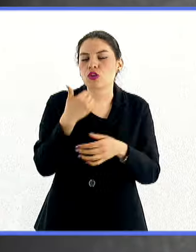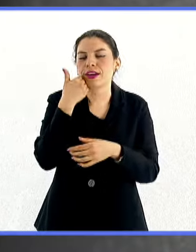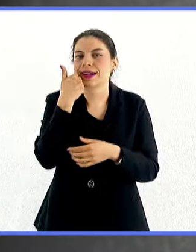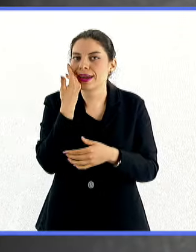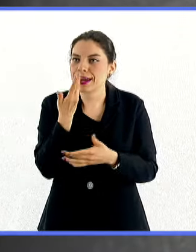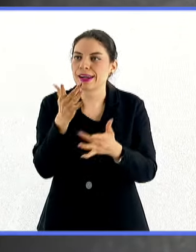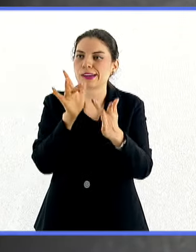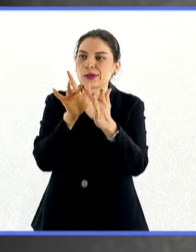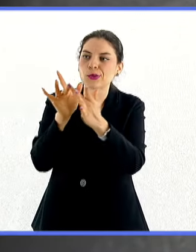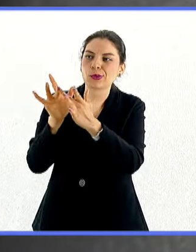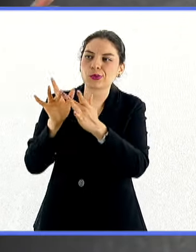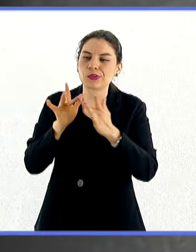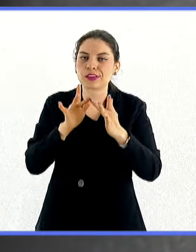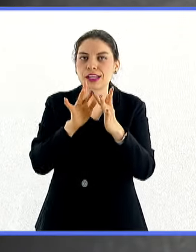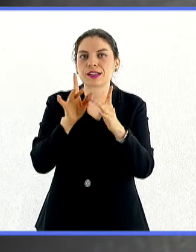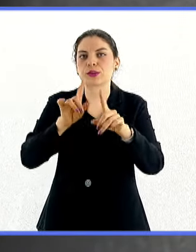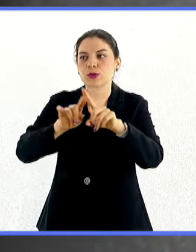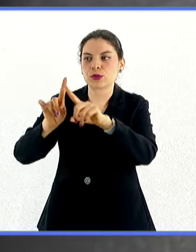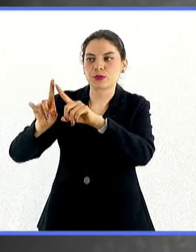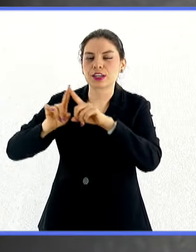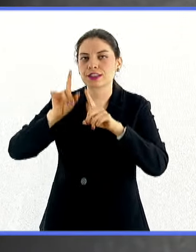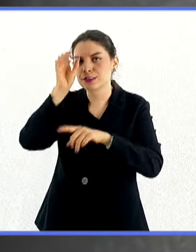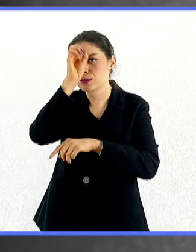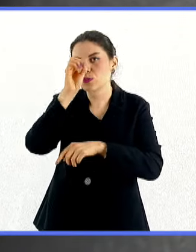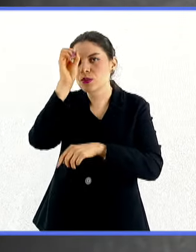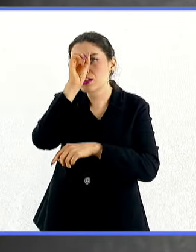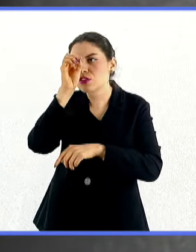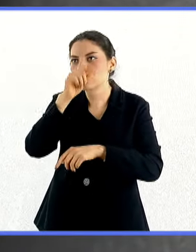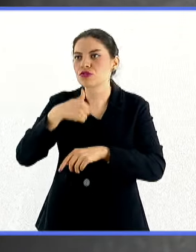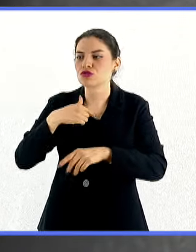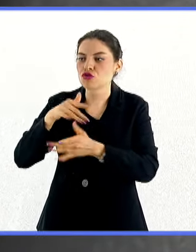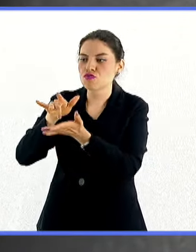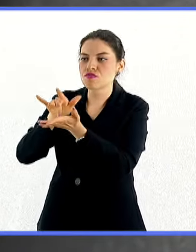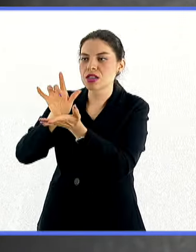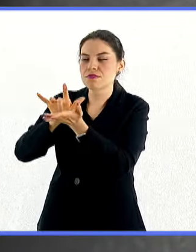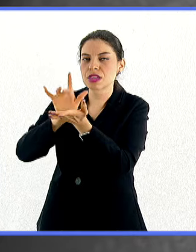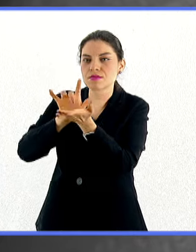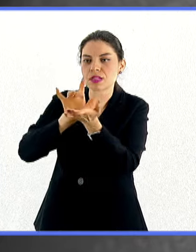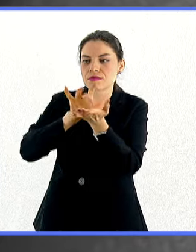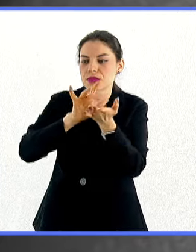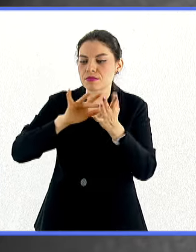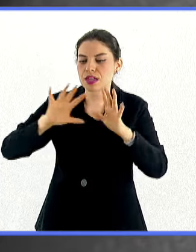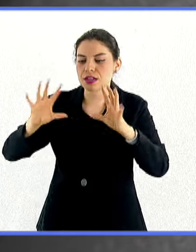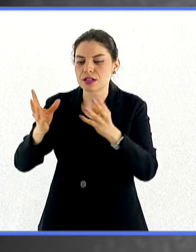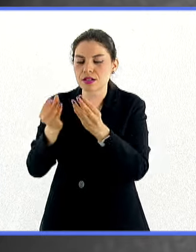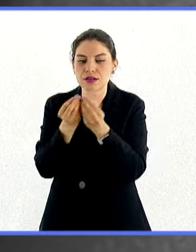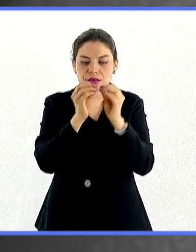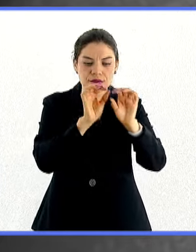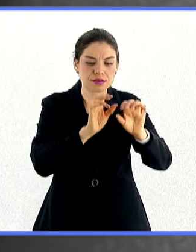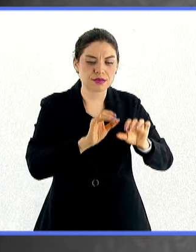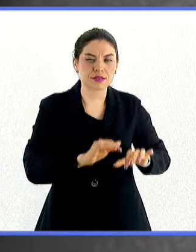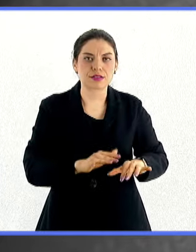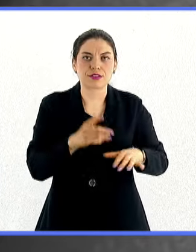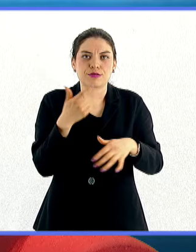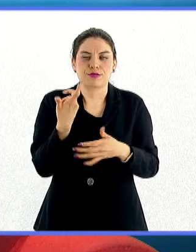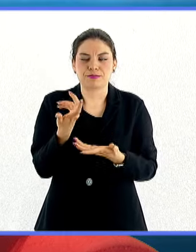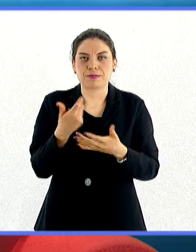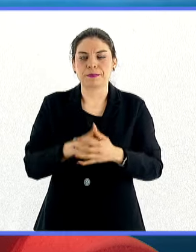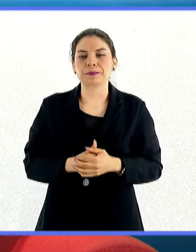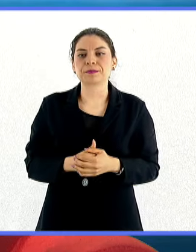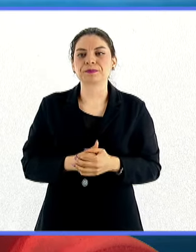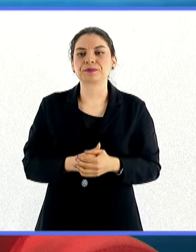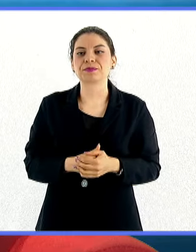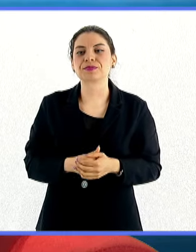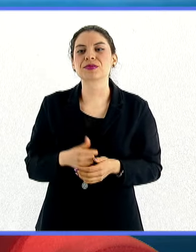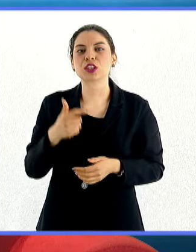por la sencilla razón de que hay tantos estímulos que no todo mundo puede establecer los mismos vínculos. Digamos, yo soy un cartero peculiar. Un